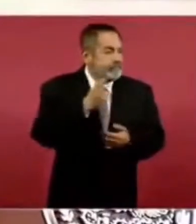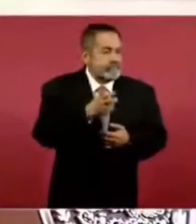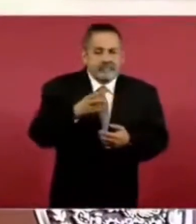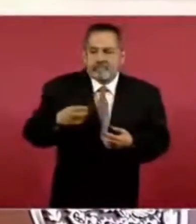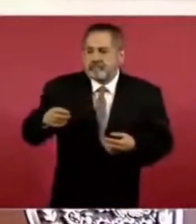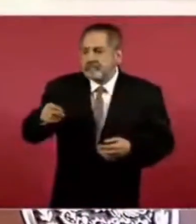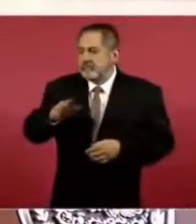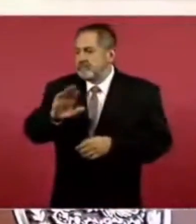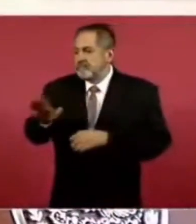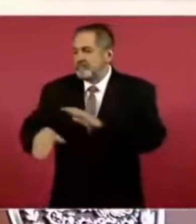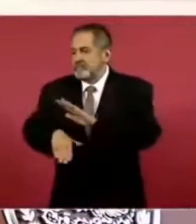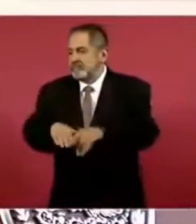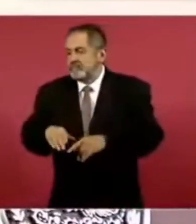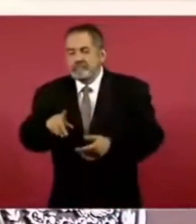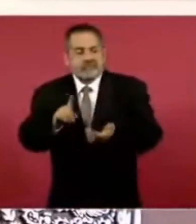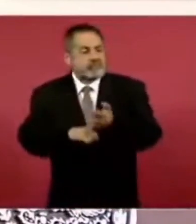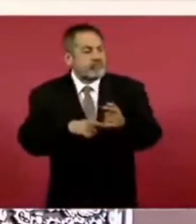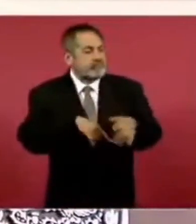descomposición